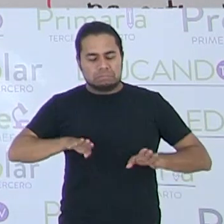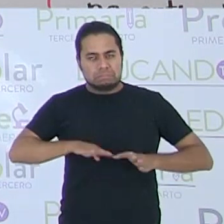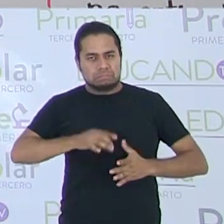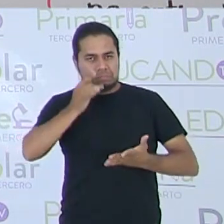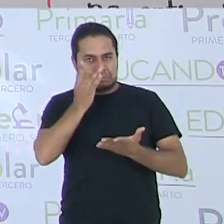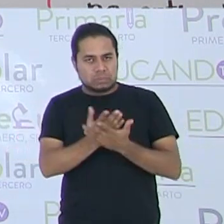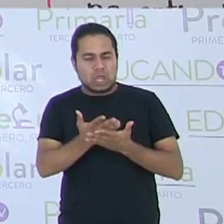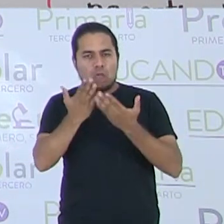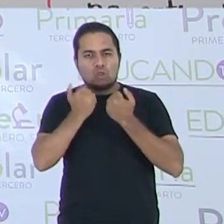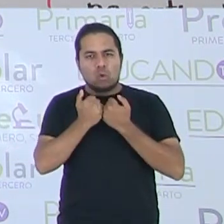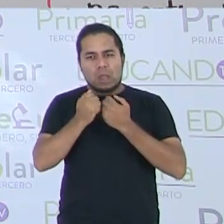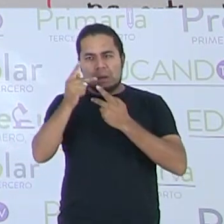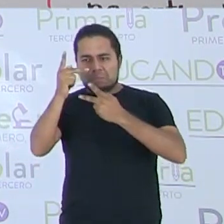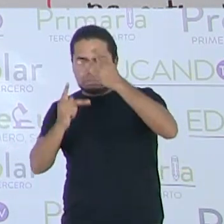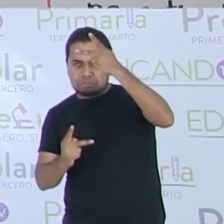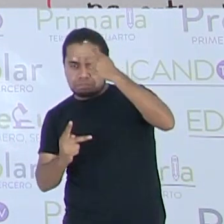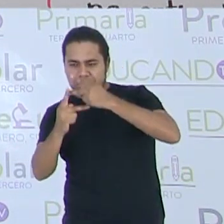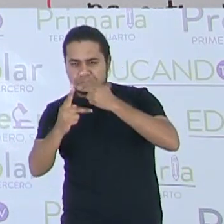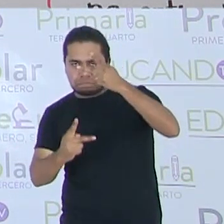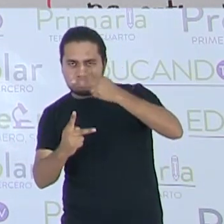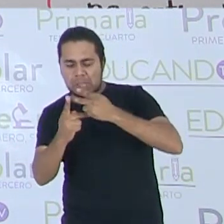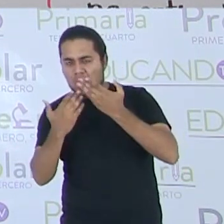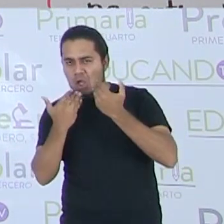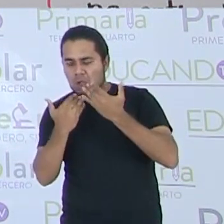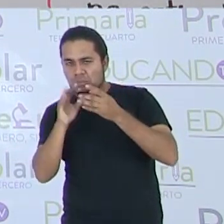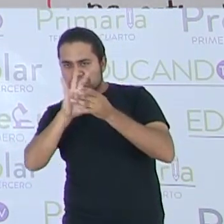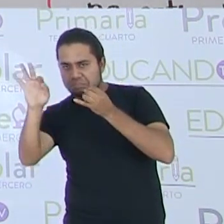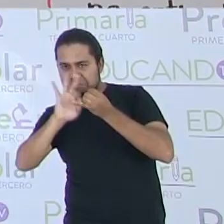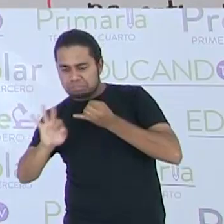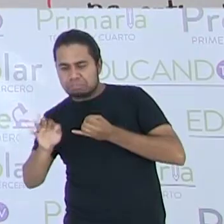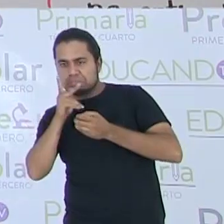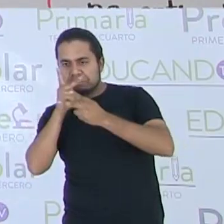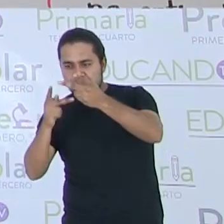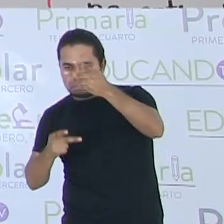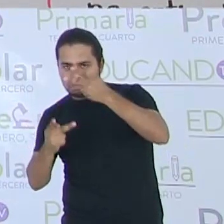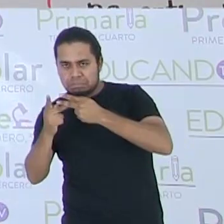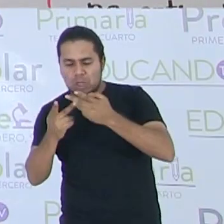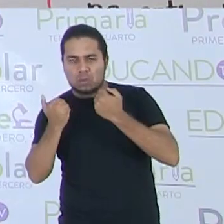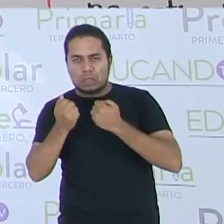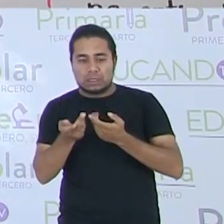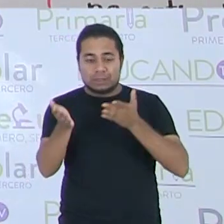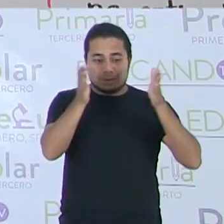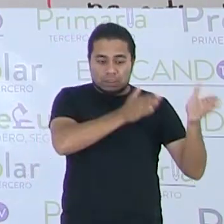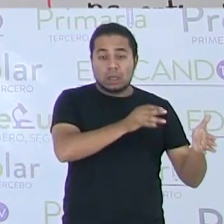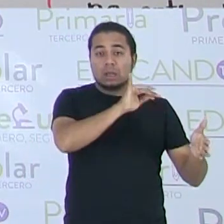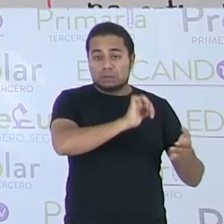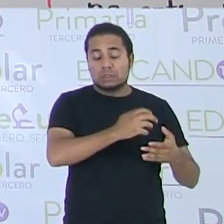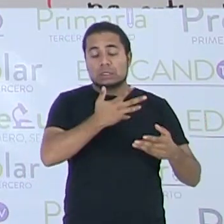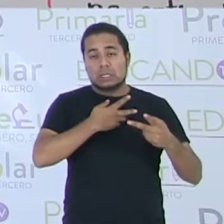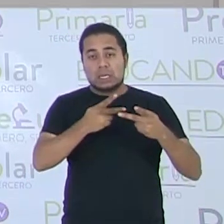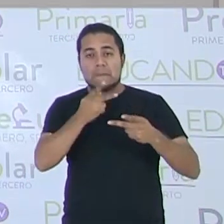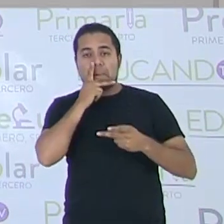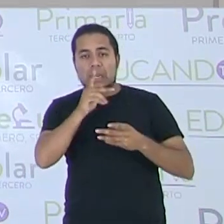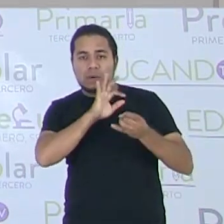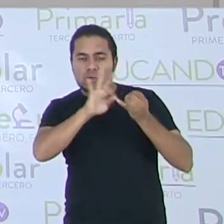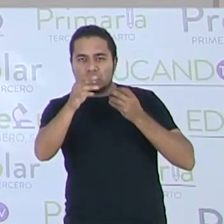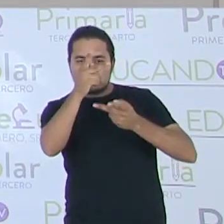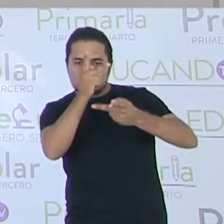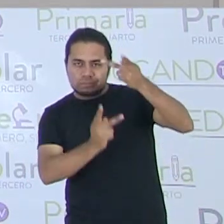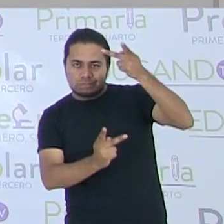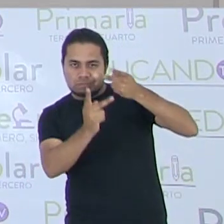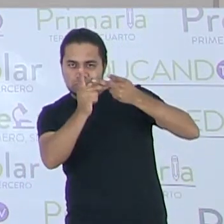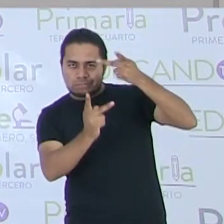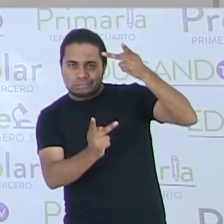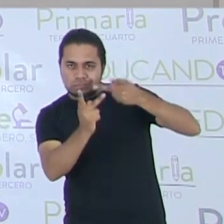no tiene rima, generalmente no tiene rima. En cambio, este tipo de poesía sí tiene rima. Y esa es